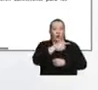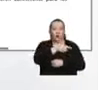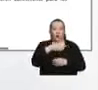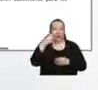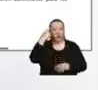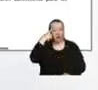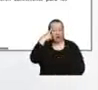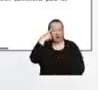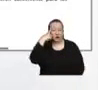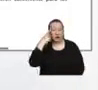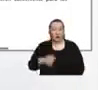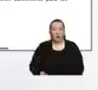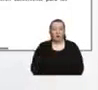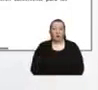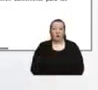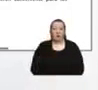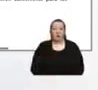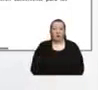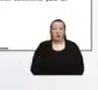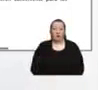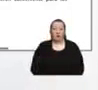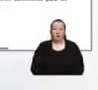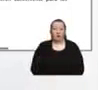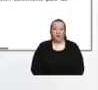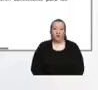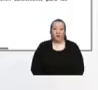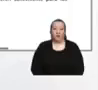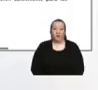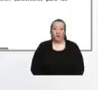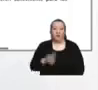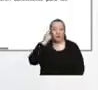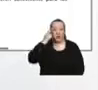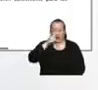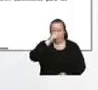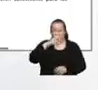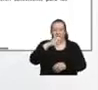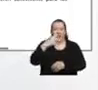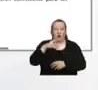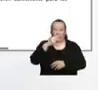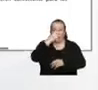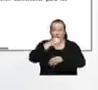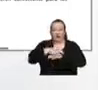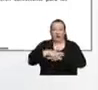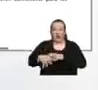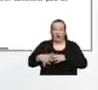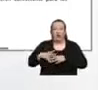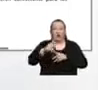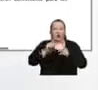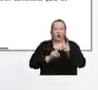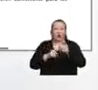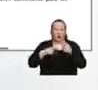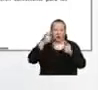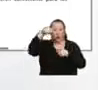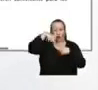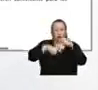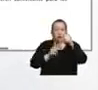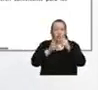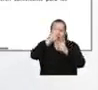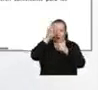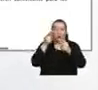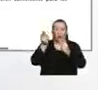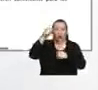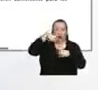y se empieza a salir toda la sangre o solo las heridas no olvídense de la transfusión el cuerpo colapso es la fuga capital